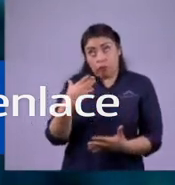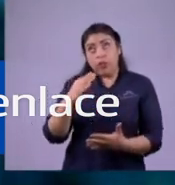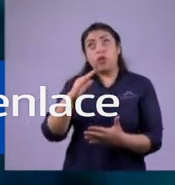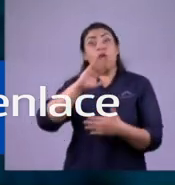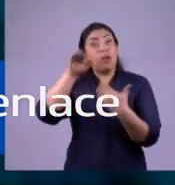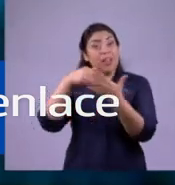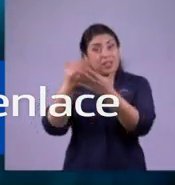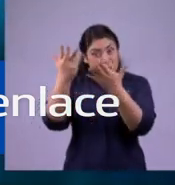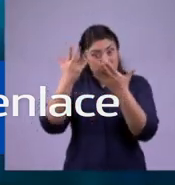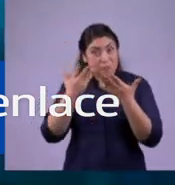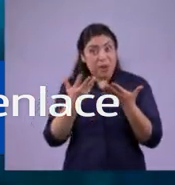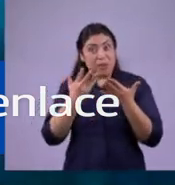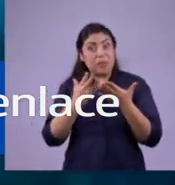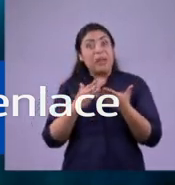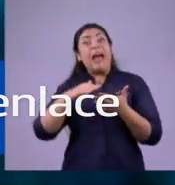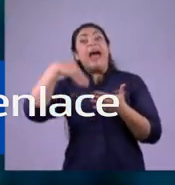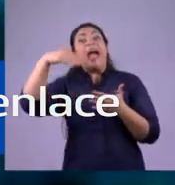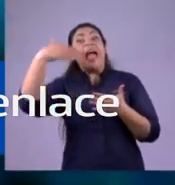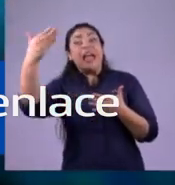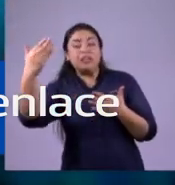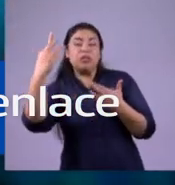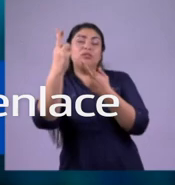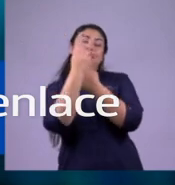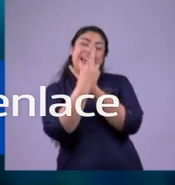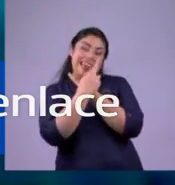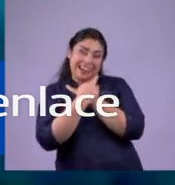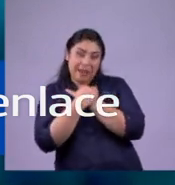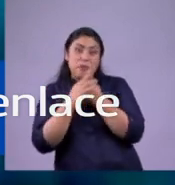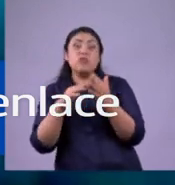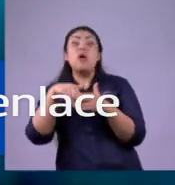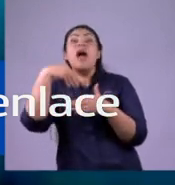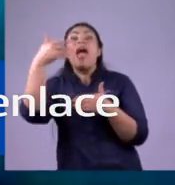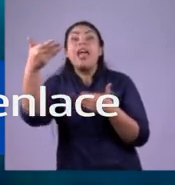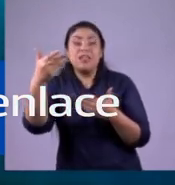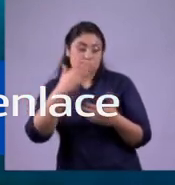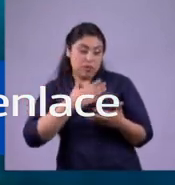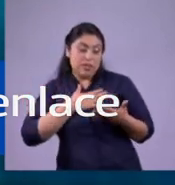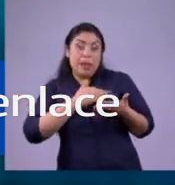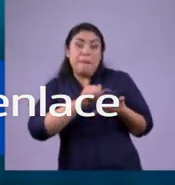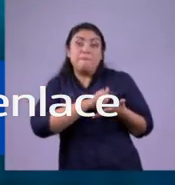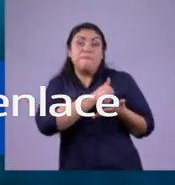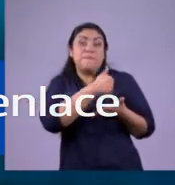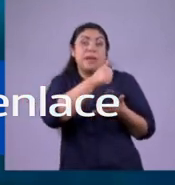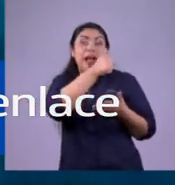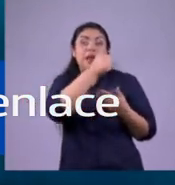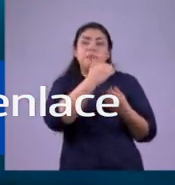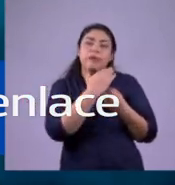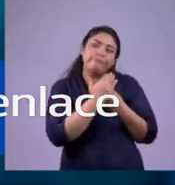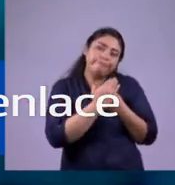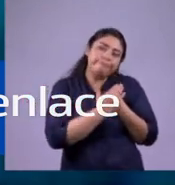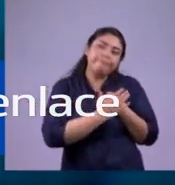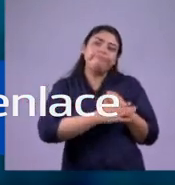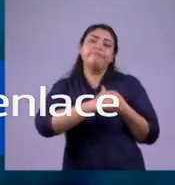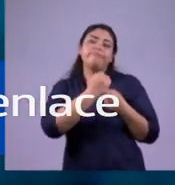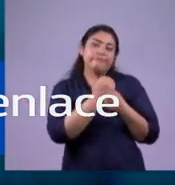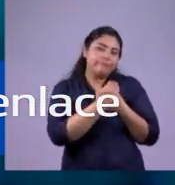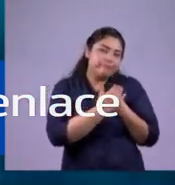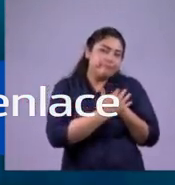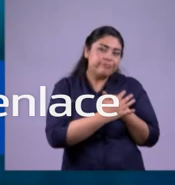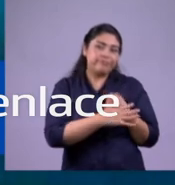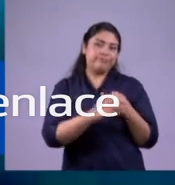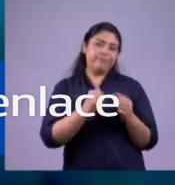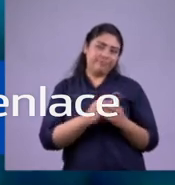conforta el alma de aquel a quien puede pastorear porque toma tiempo de descansar debido a que cree que nada le